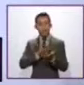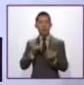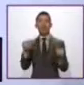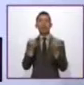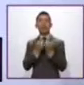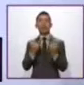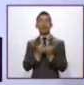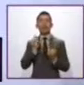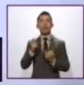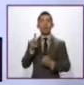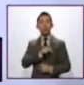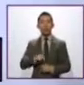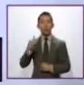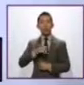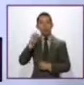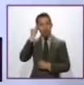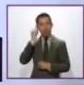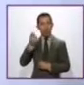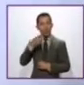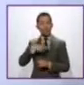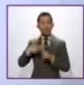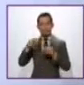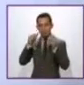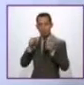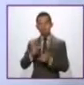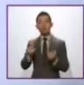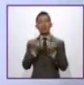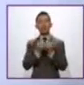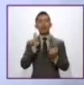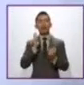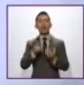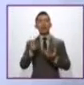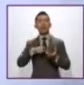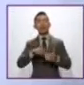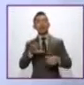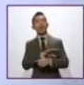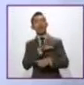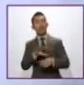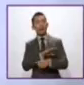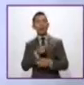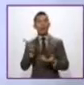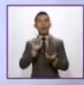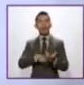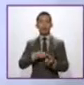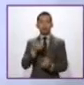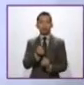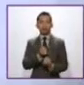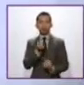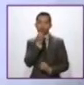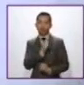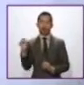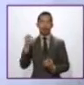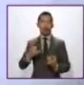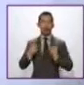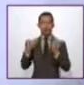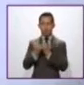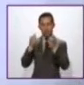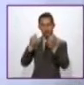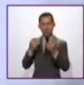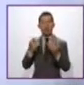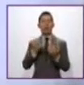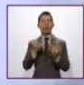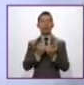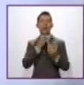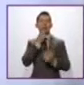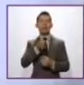cuenta a los pueblos originarios, vamos a tomar en cuenta la energía y talento que hoy tienen nuestros jóvenes y decirles a todos ustedes